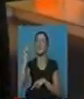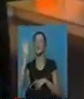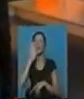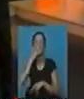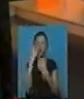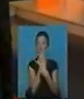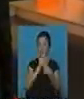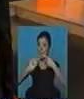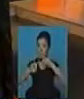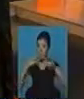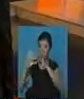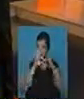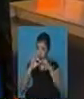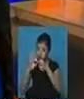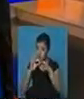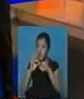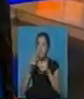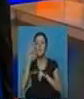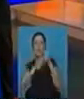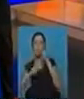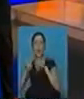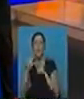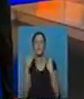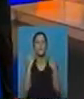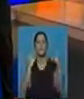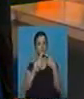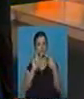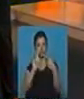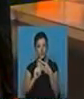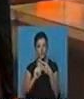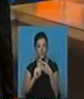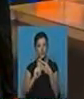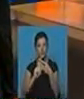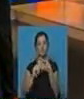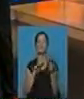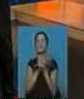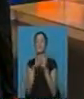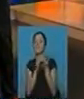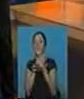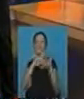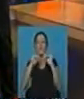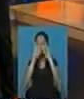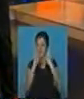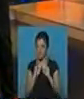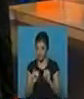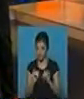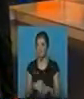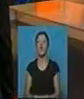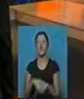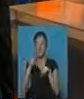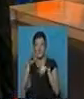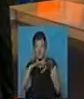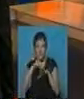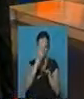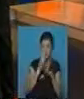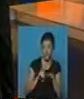relaciones, vinculaciones para tratar de buscar un acercamiento y una salida pacífica a una situación que en Venezuela se viene complicando por